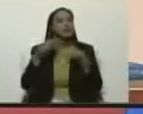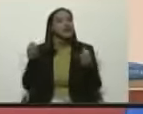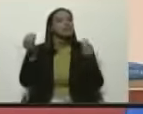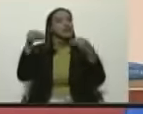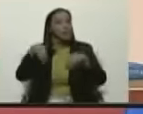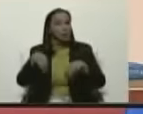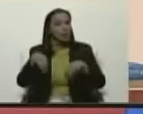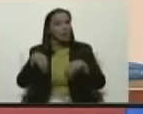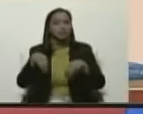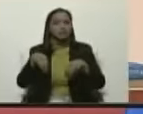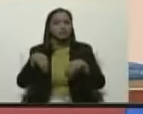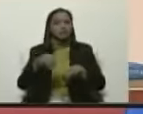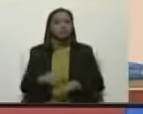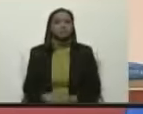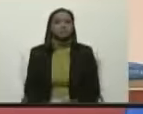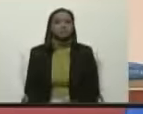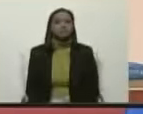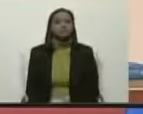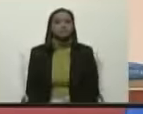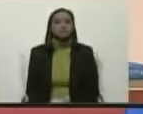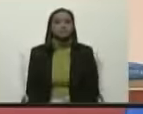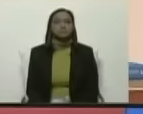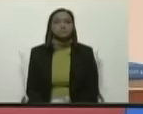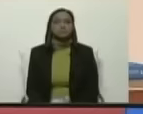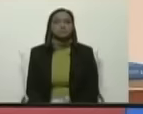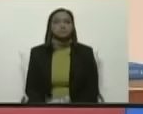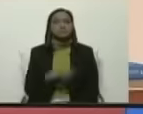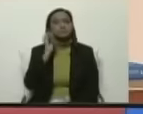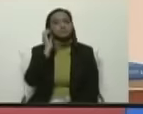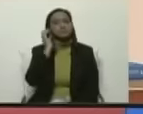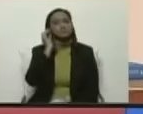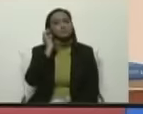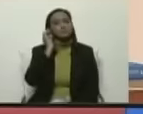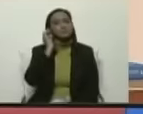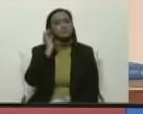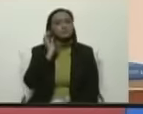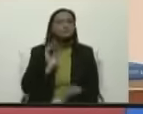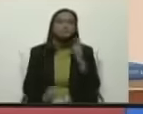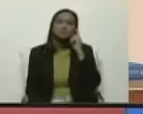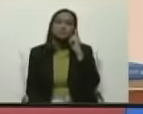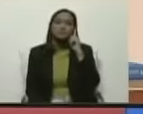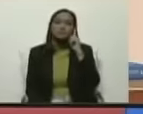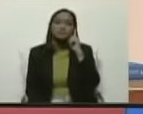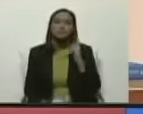condenar el hecho. La violencia no es